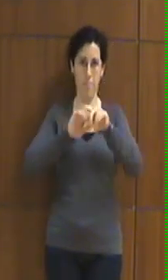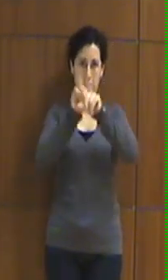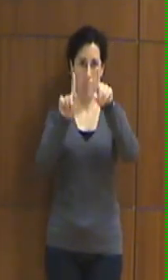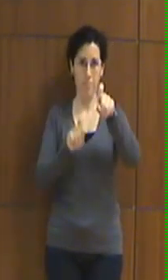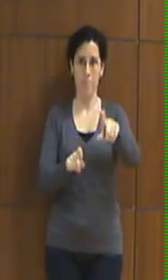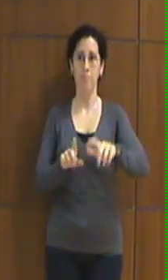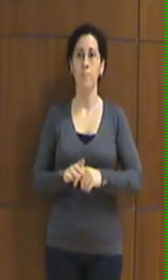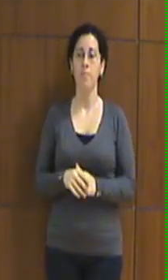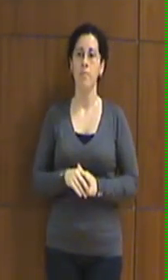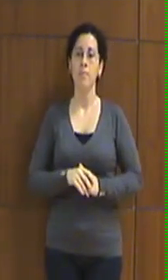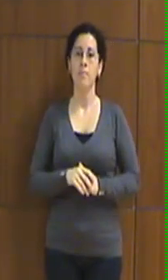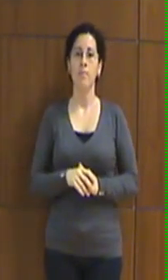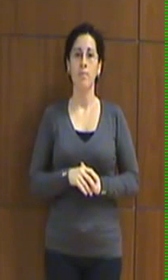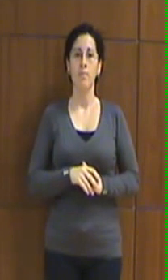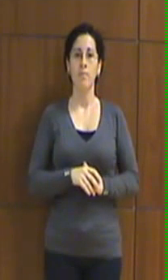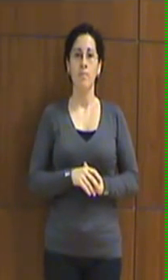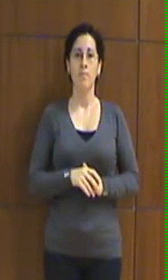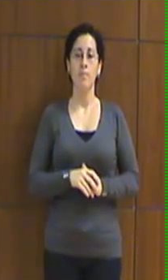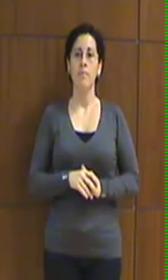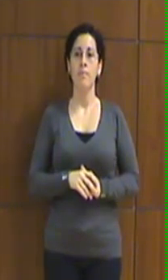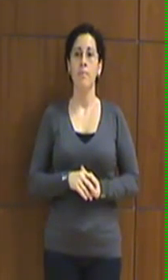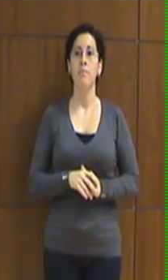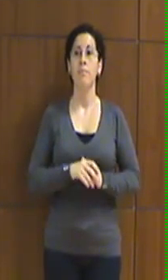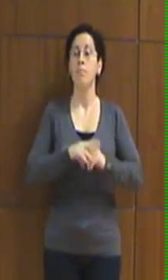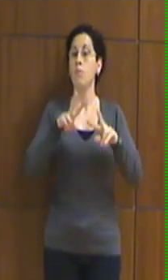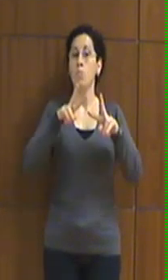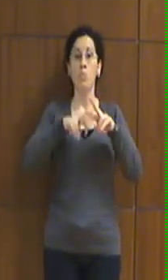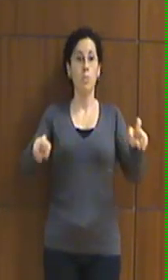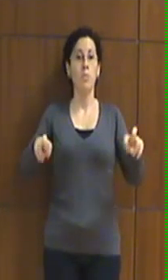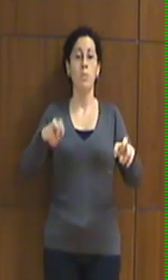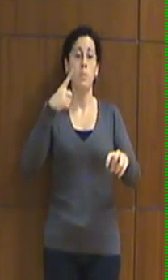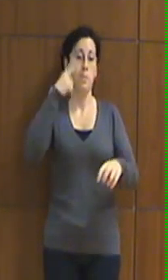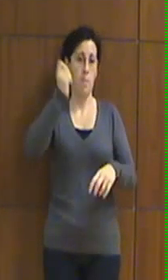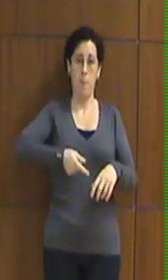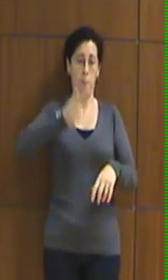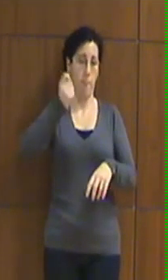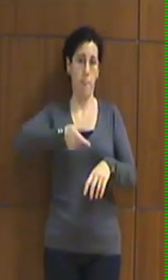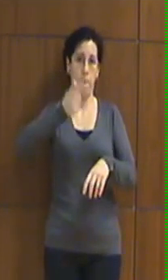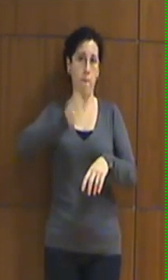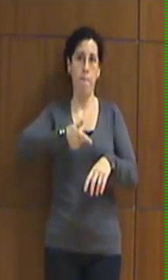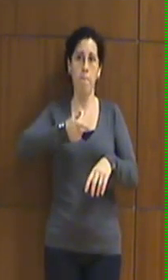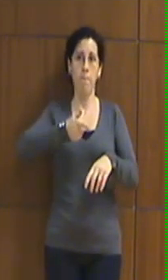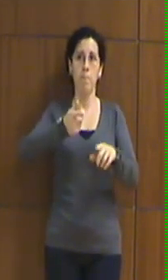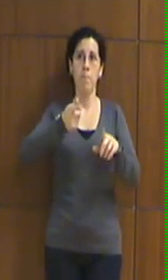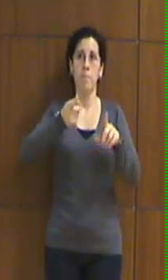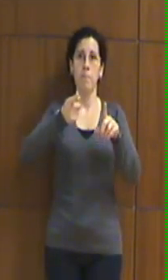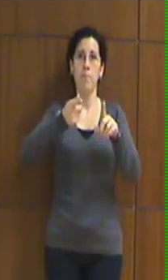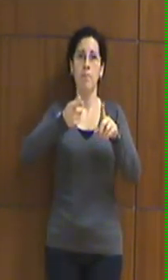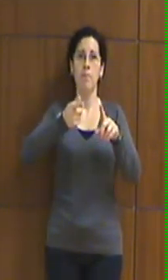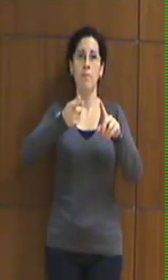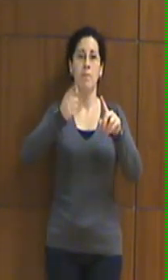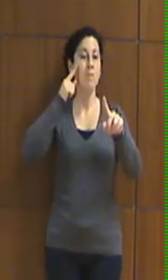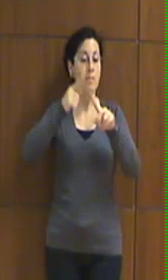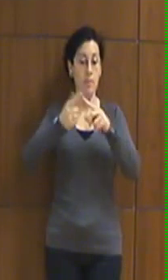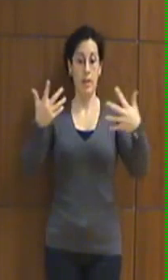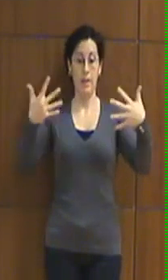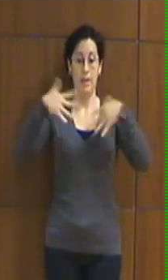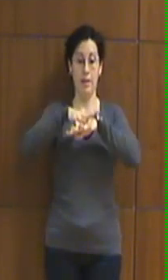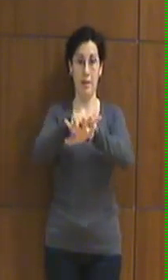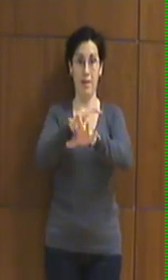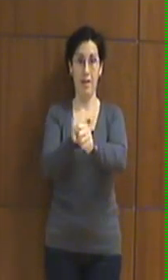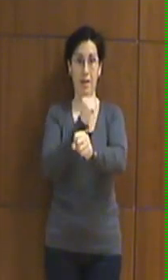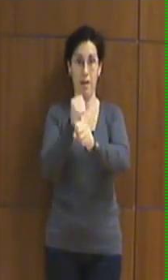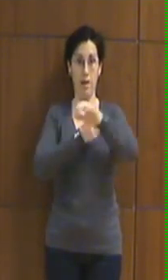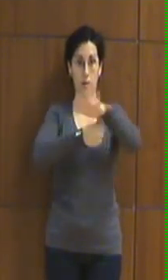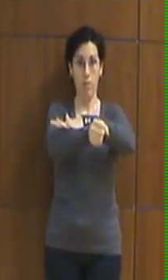ver, en principio sabemos que en la mayor parte de las ocasiones, ¿no?, la posibilidad de integración laboral, pues